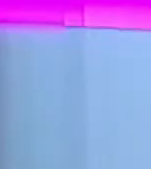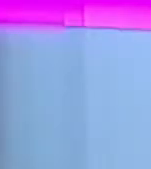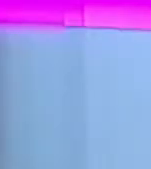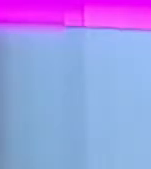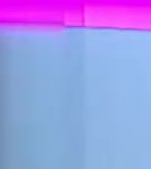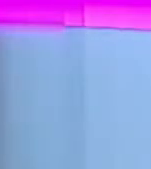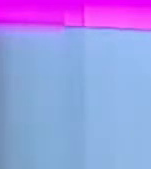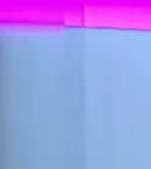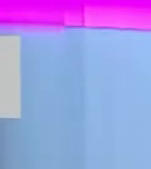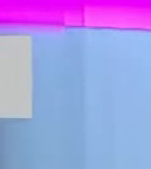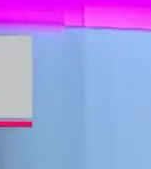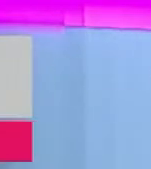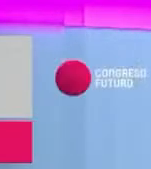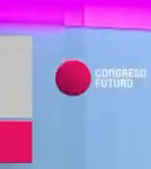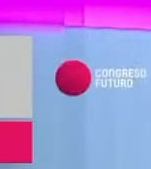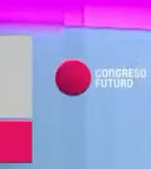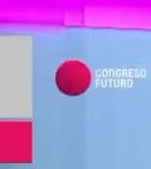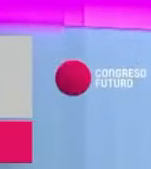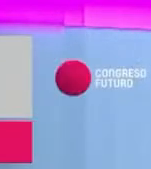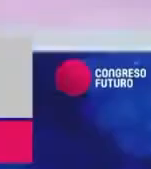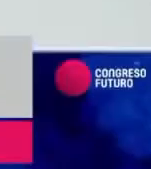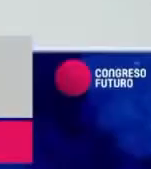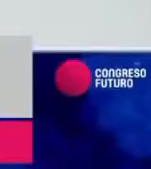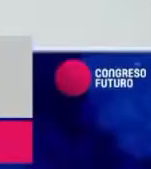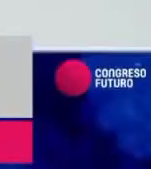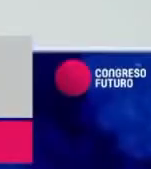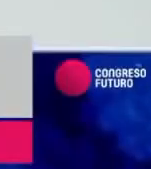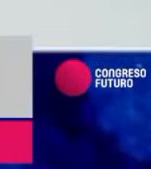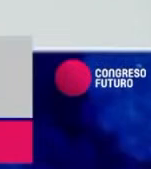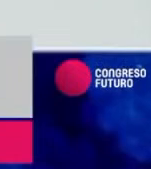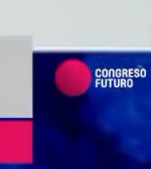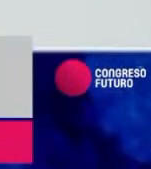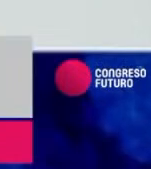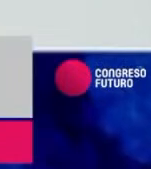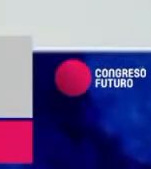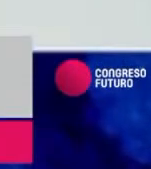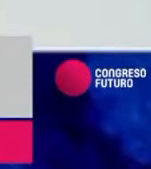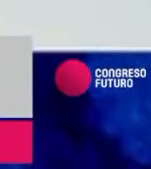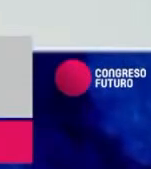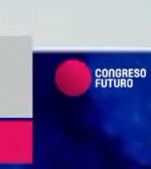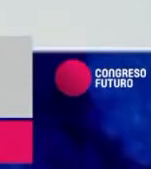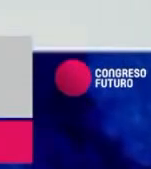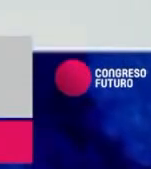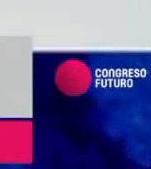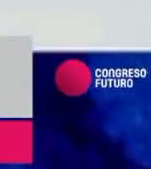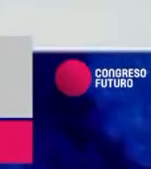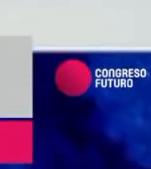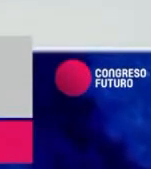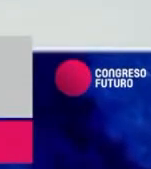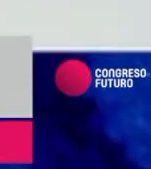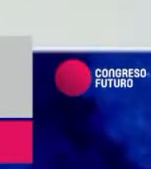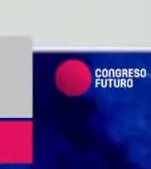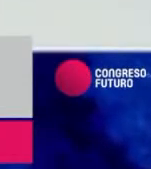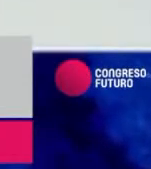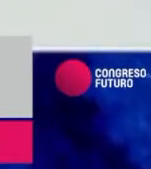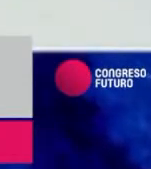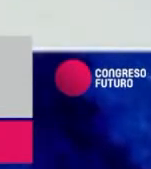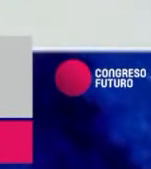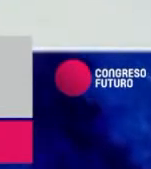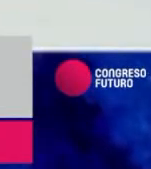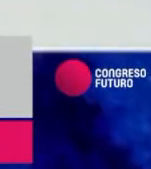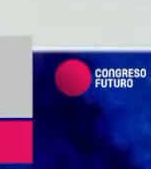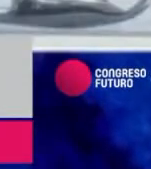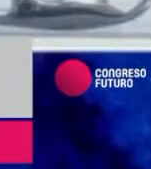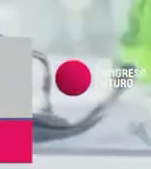En Chile, el mayor concurso de investigación que existe es la Iniciativa Científica Milenio, que entrega financiamiento a núcleos